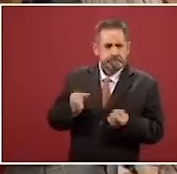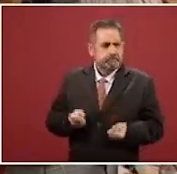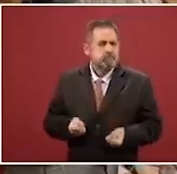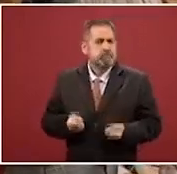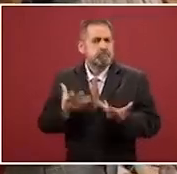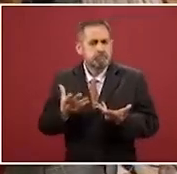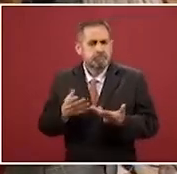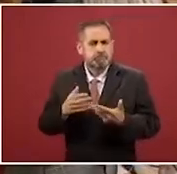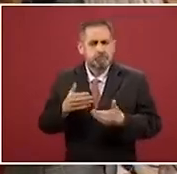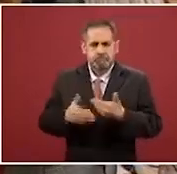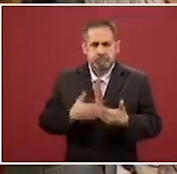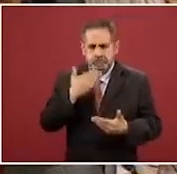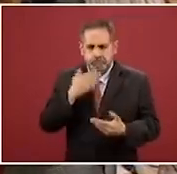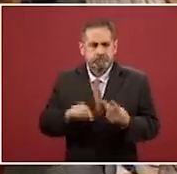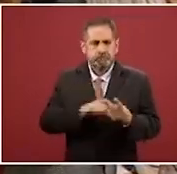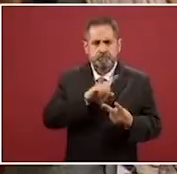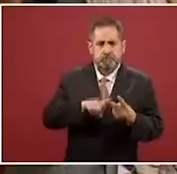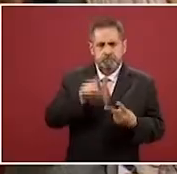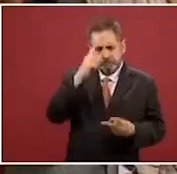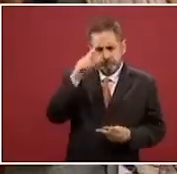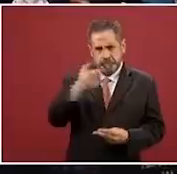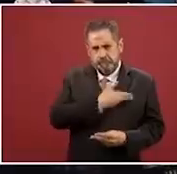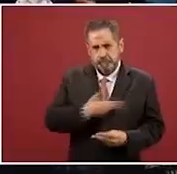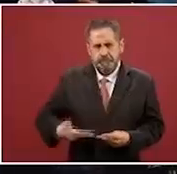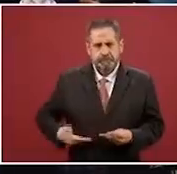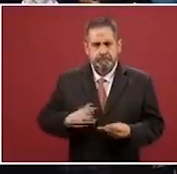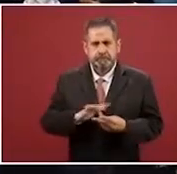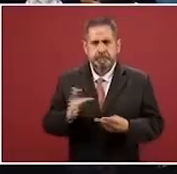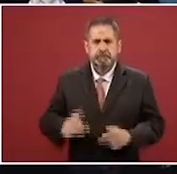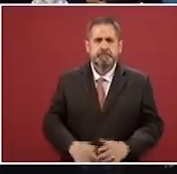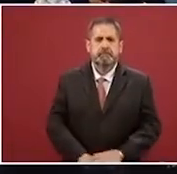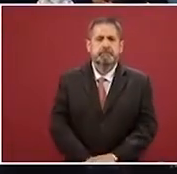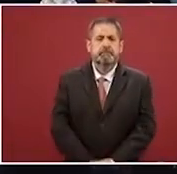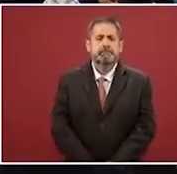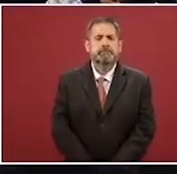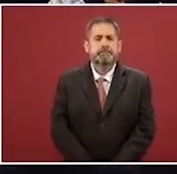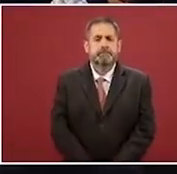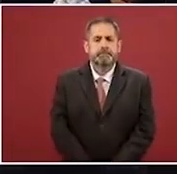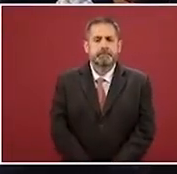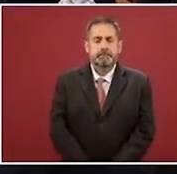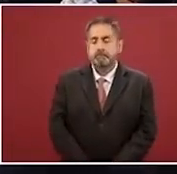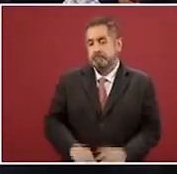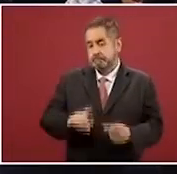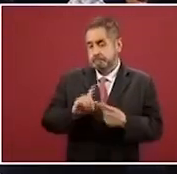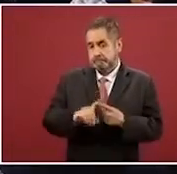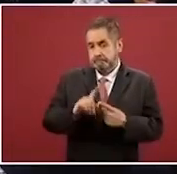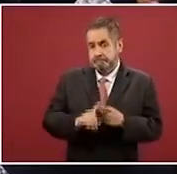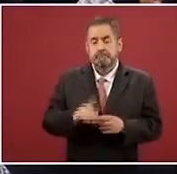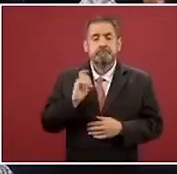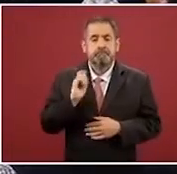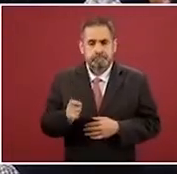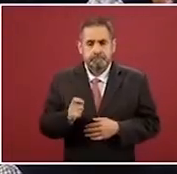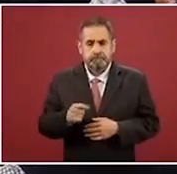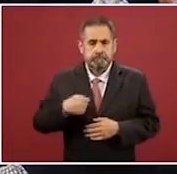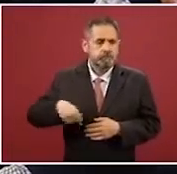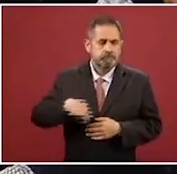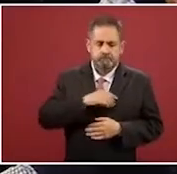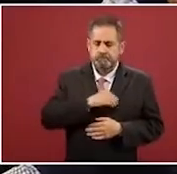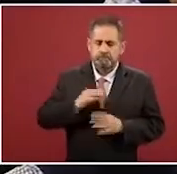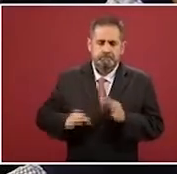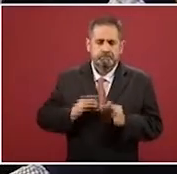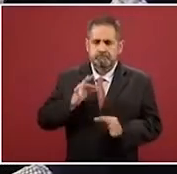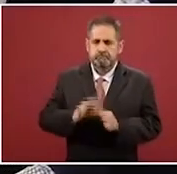ahorita? Y la segunda va a ser para el presidente. Gracias. Pues primero lo que hemos logrado es cumplir la palabra del